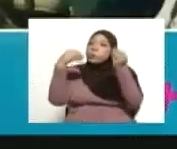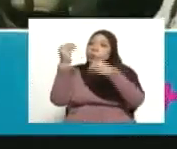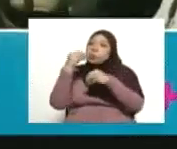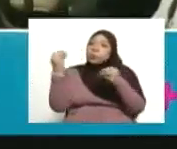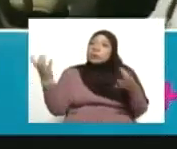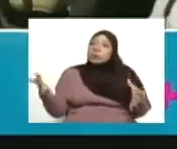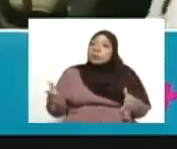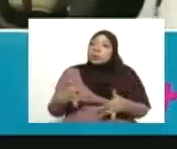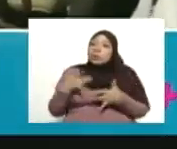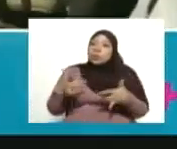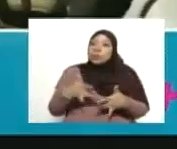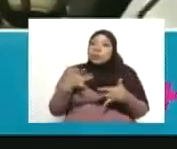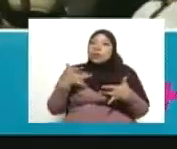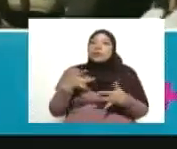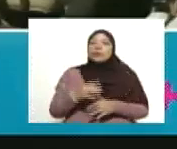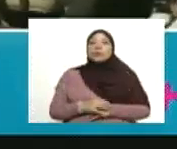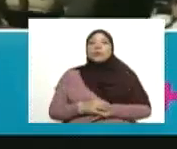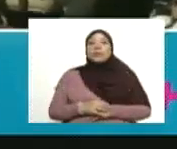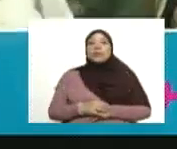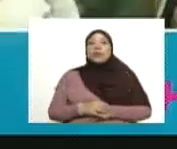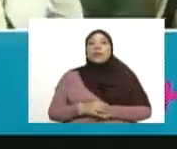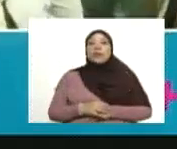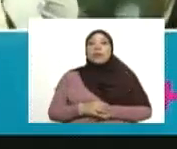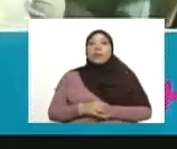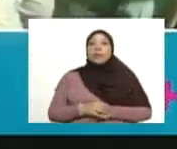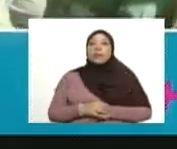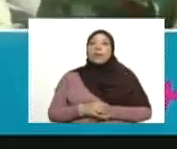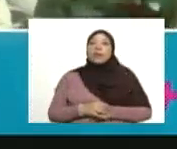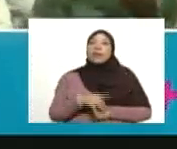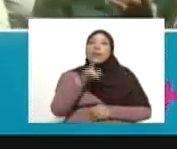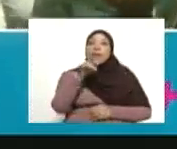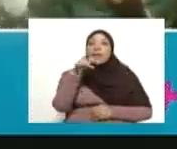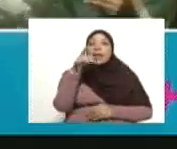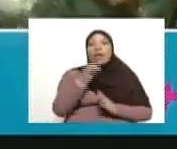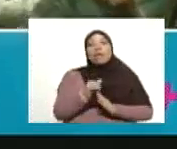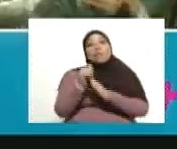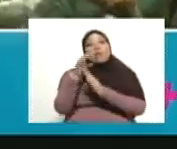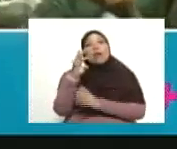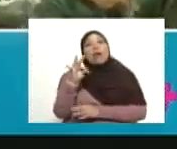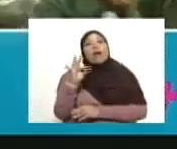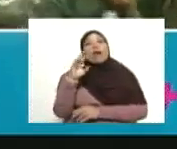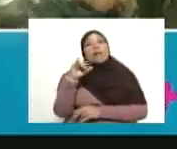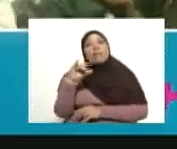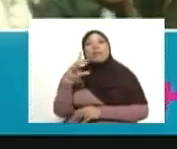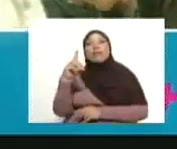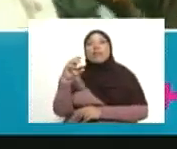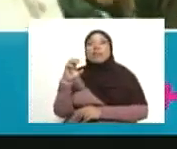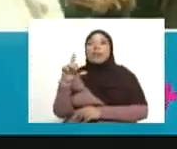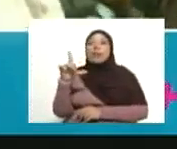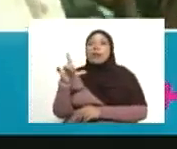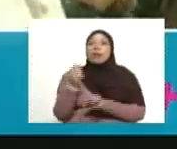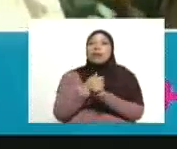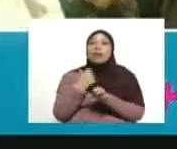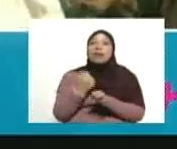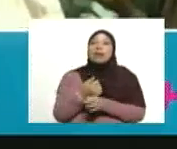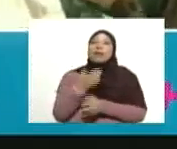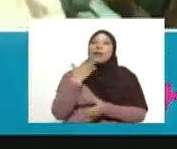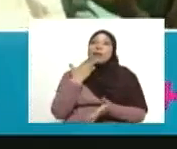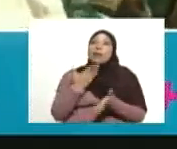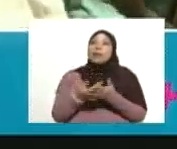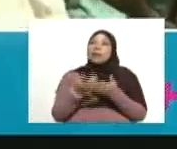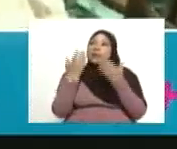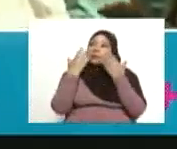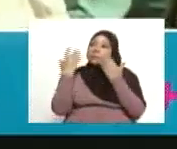inspiración. Fue Fidel Castro Ruz, comandante de la Esperanza. Allí están las imágenes,